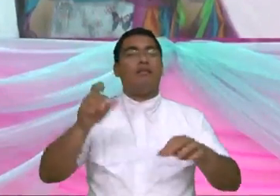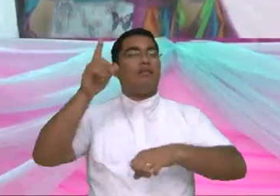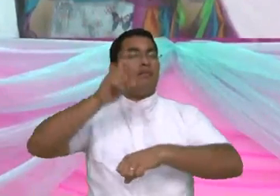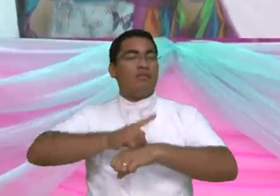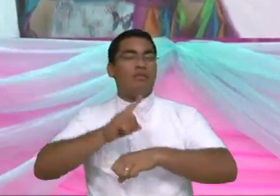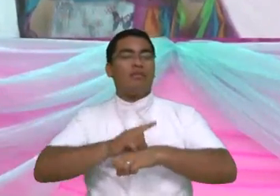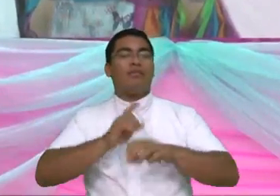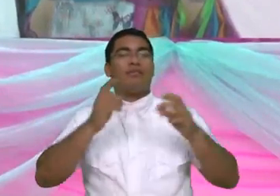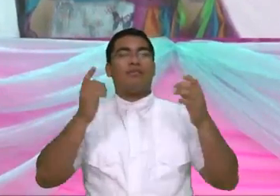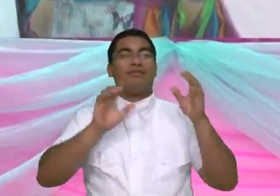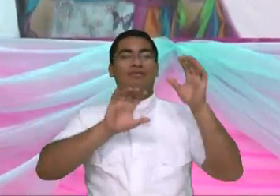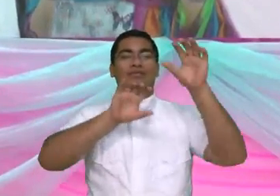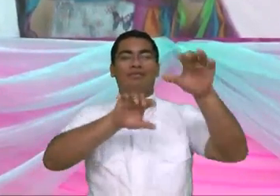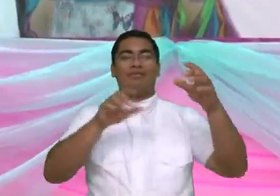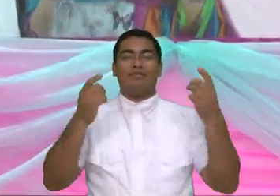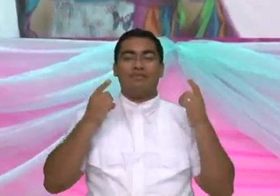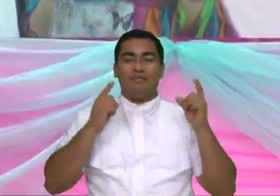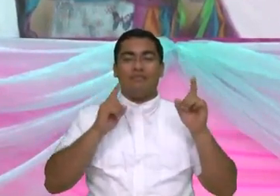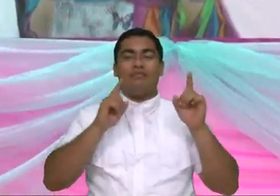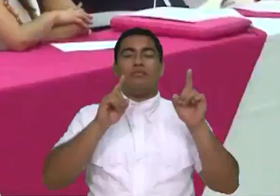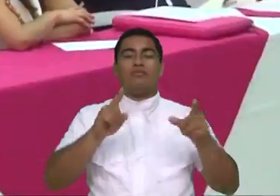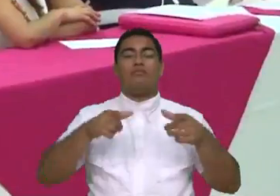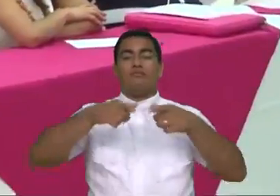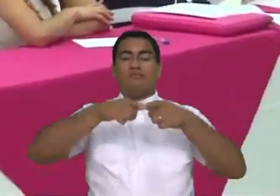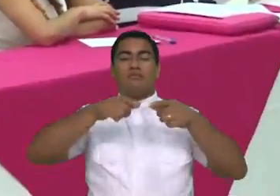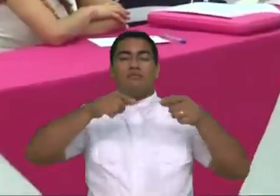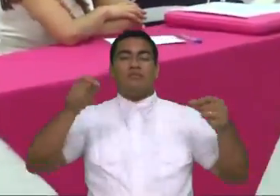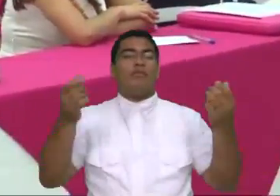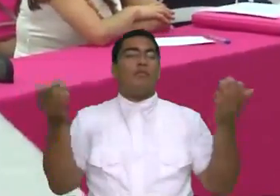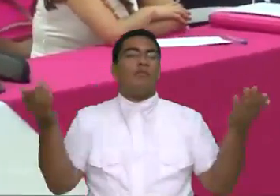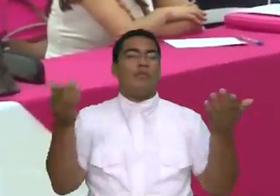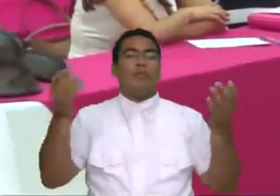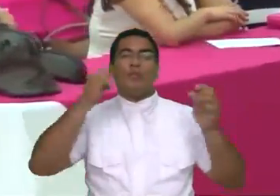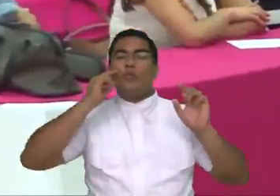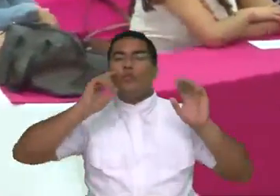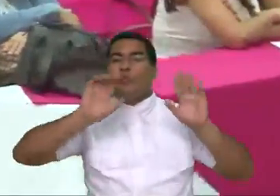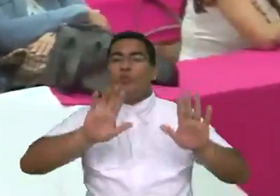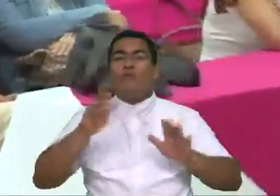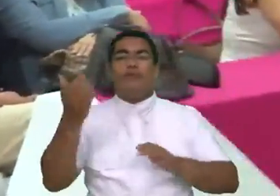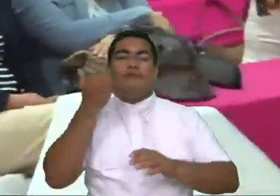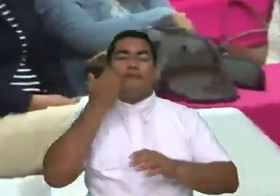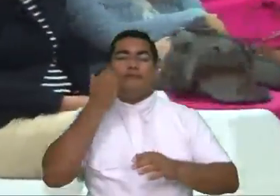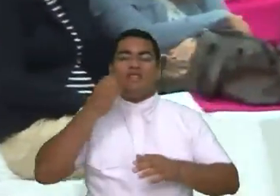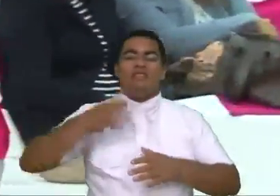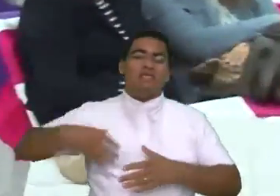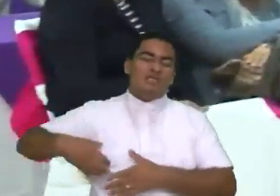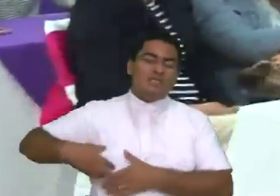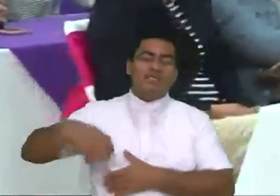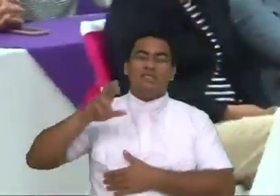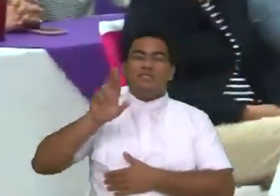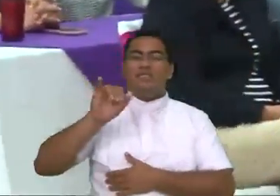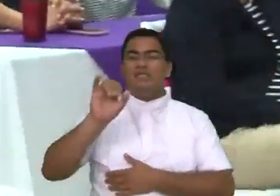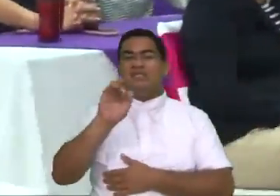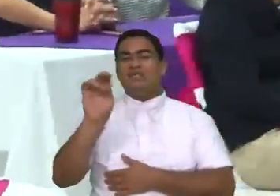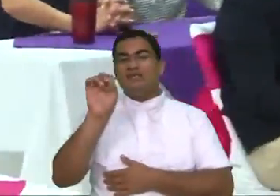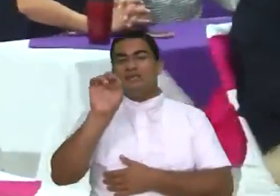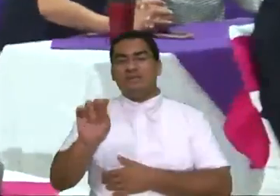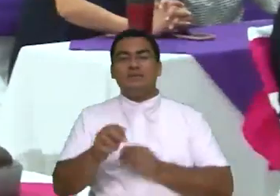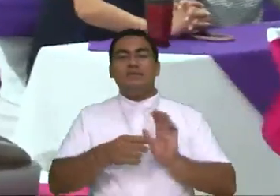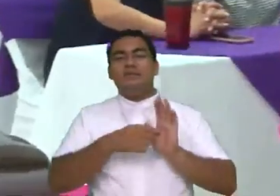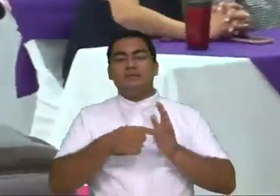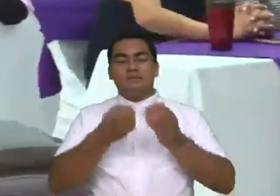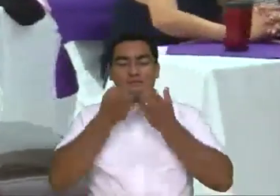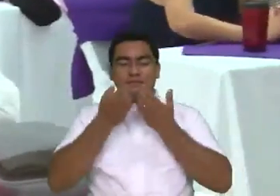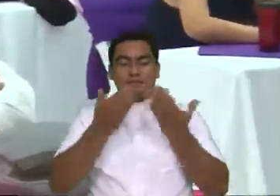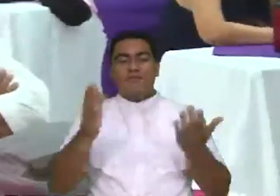y Managua para fortalecer el sistema de prevención y tratamiento de enfermedades renales crónicas. Para el canal parlamentario les